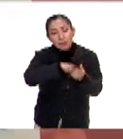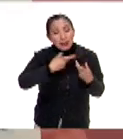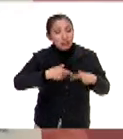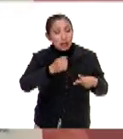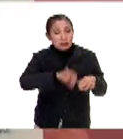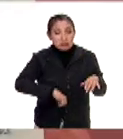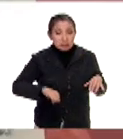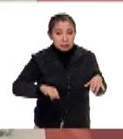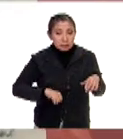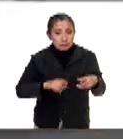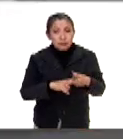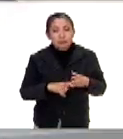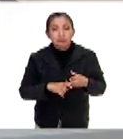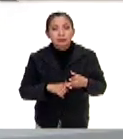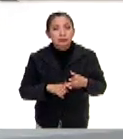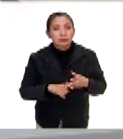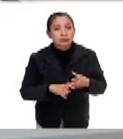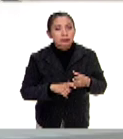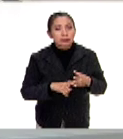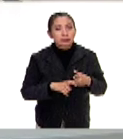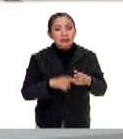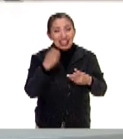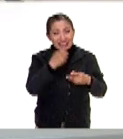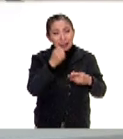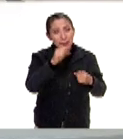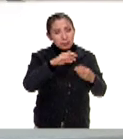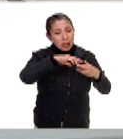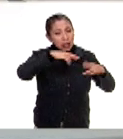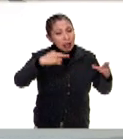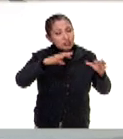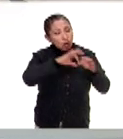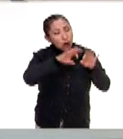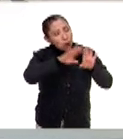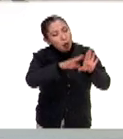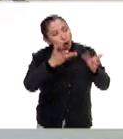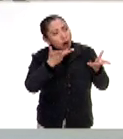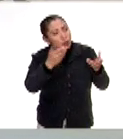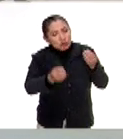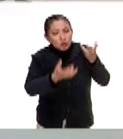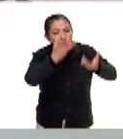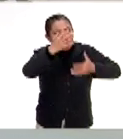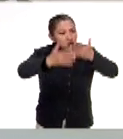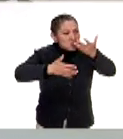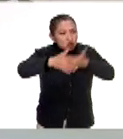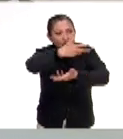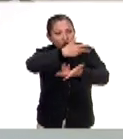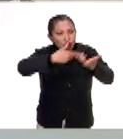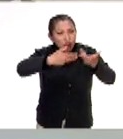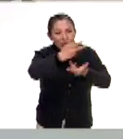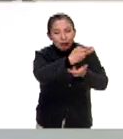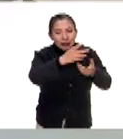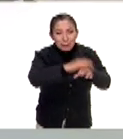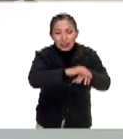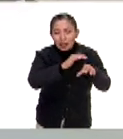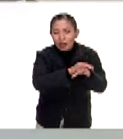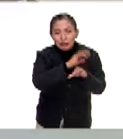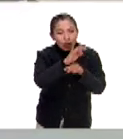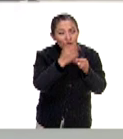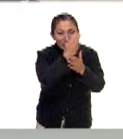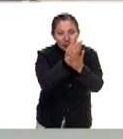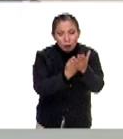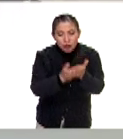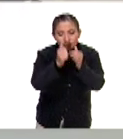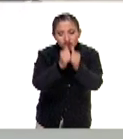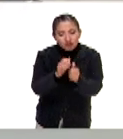figuras interesantísimas, pues de esa relación, como que es un momento de mucha efervescencia entre ellos dos, y quedan todos estos